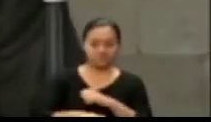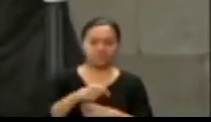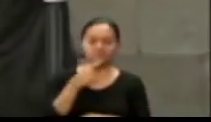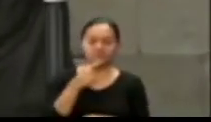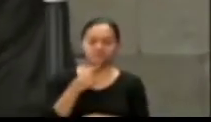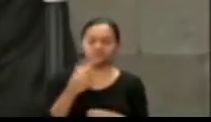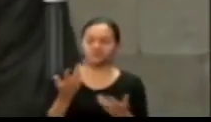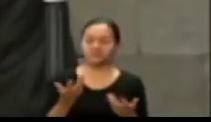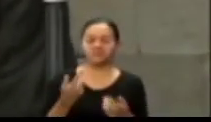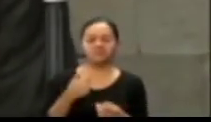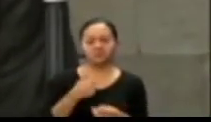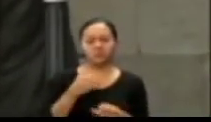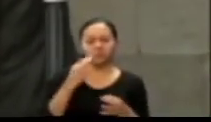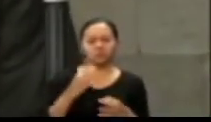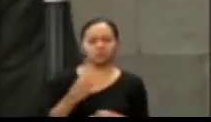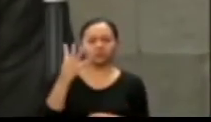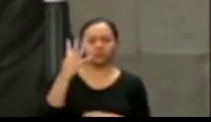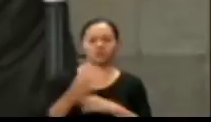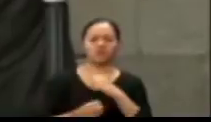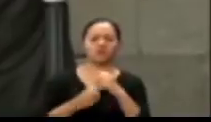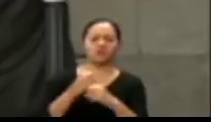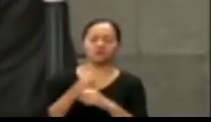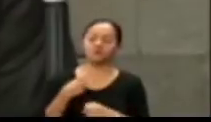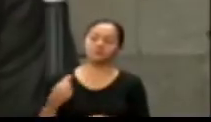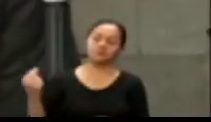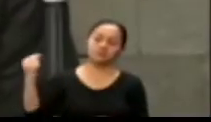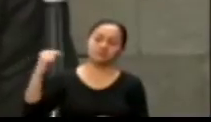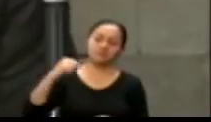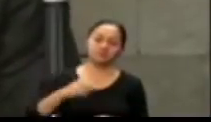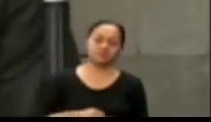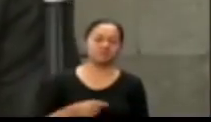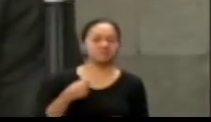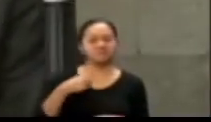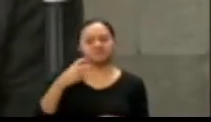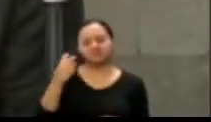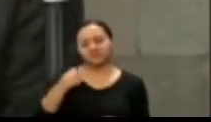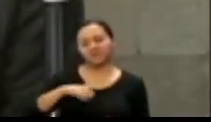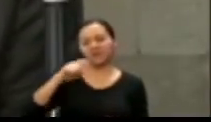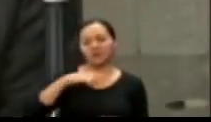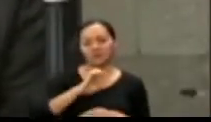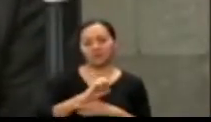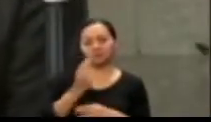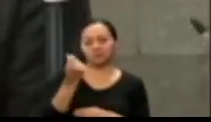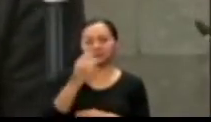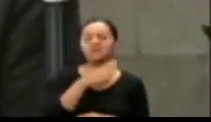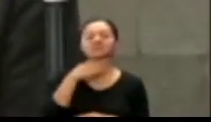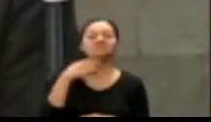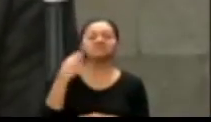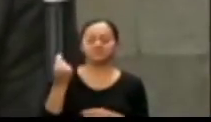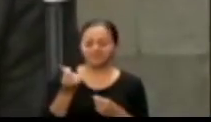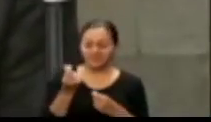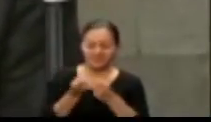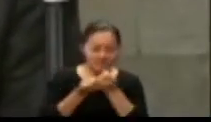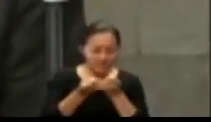como mochilero y tenía un montón de amigos que tengo todavía y viajaba, tenía poquísima plata